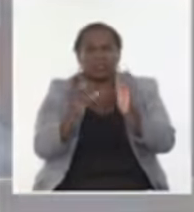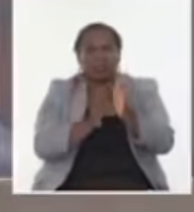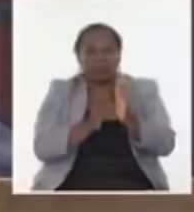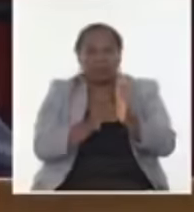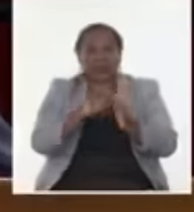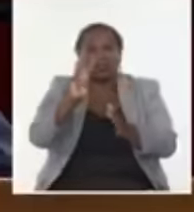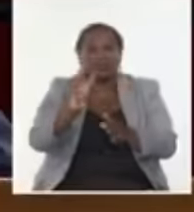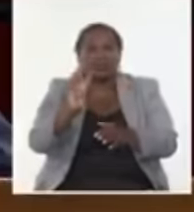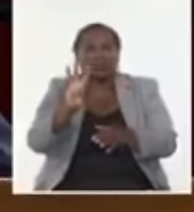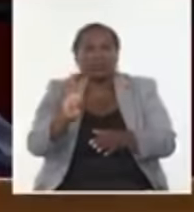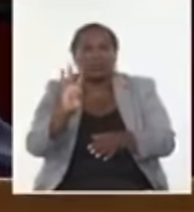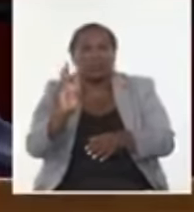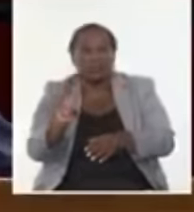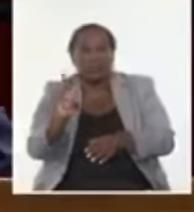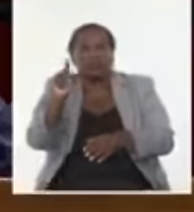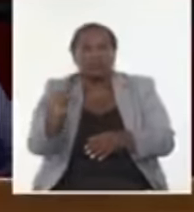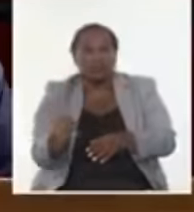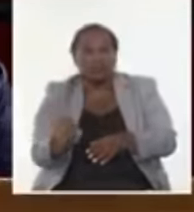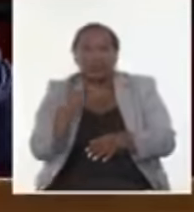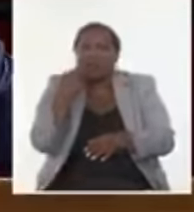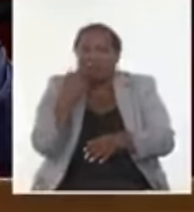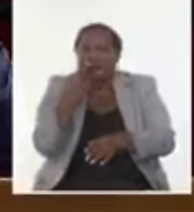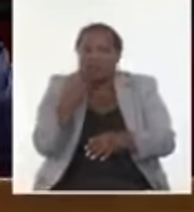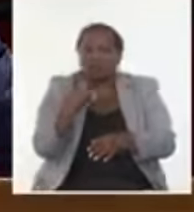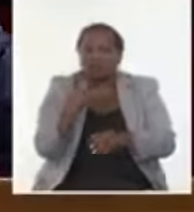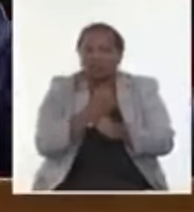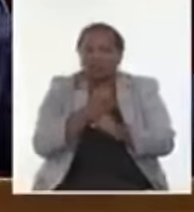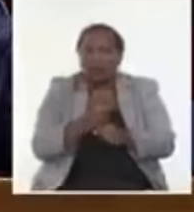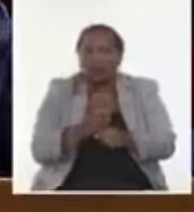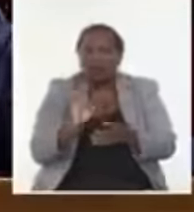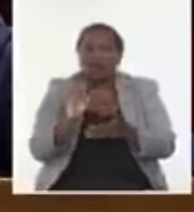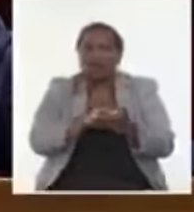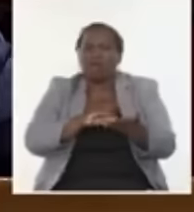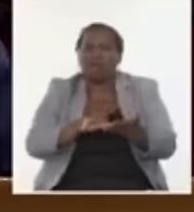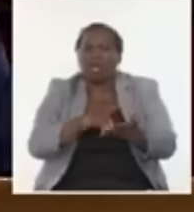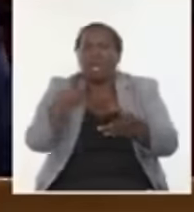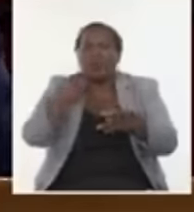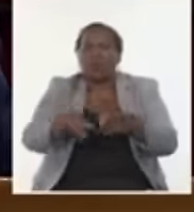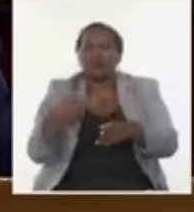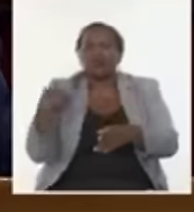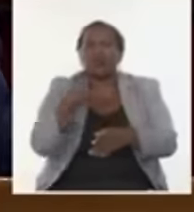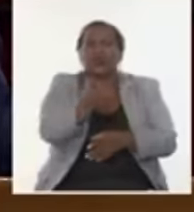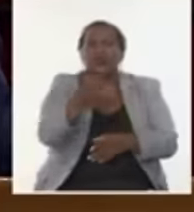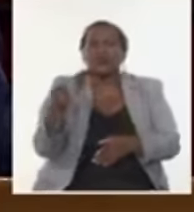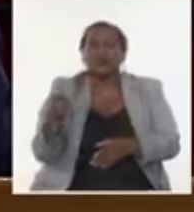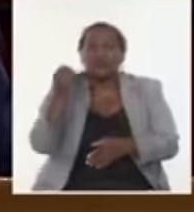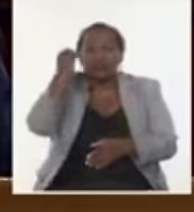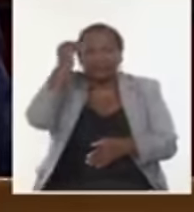18.343 personas que han encontrado en esa feria empleo y otros han encontrado cursos y estudios.